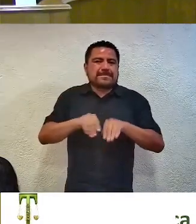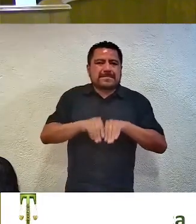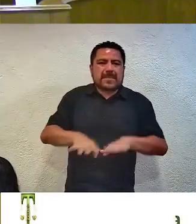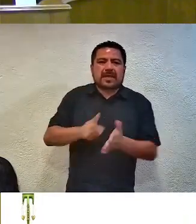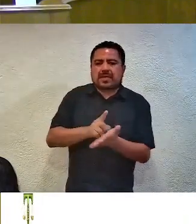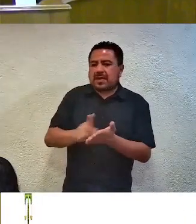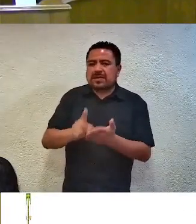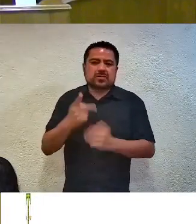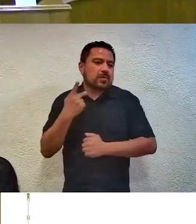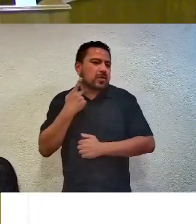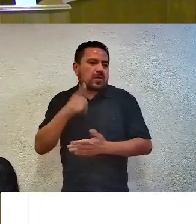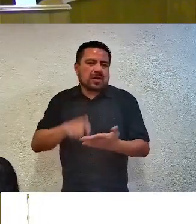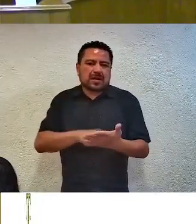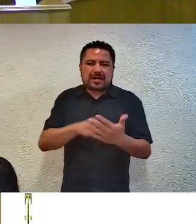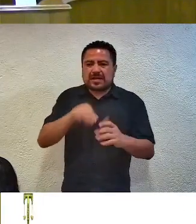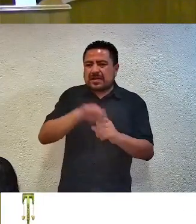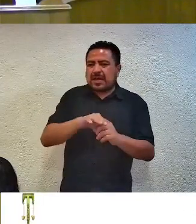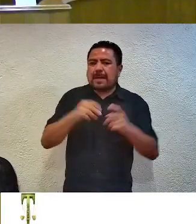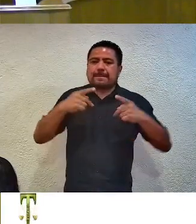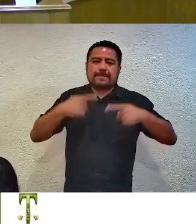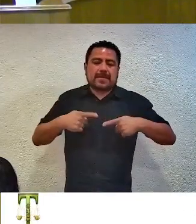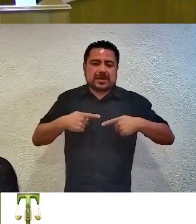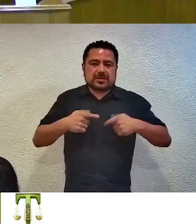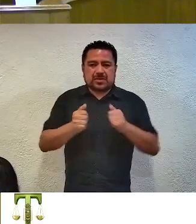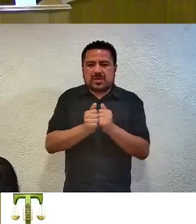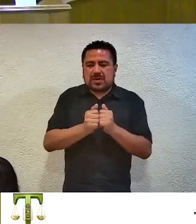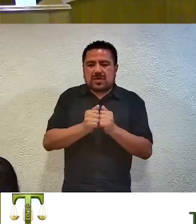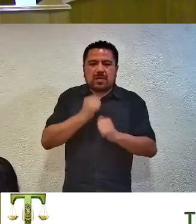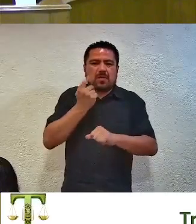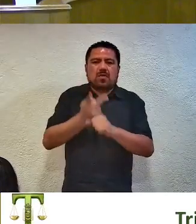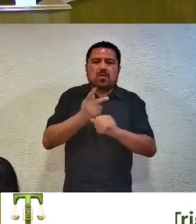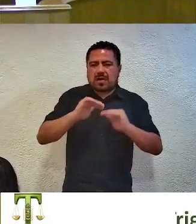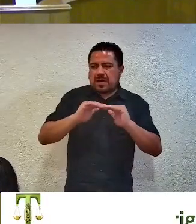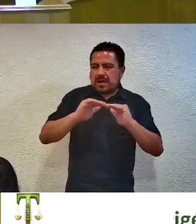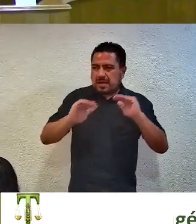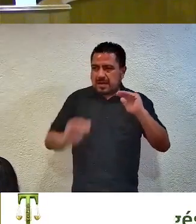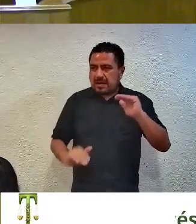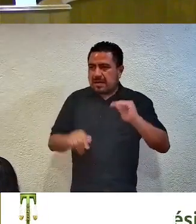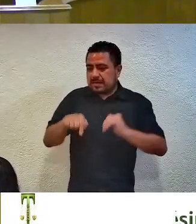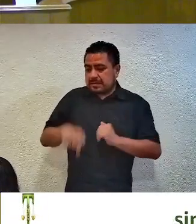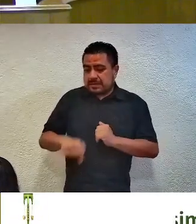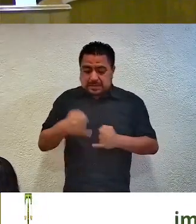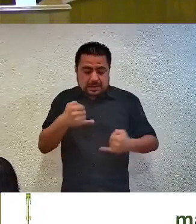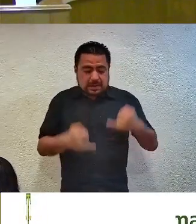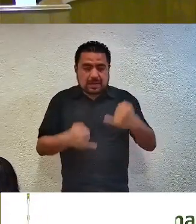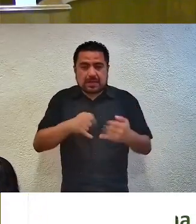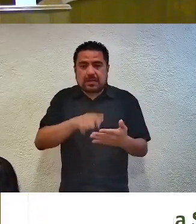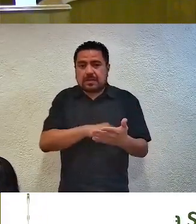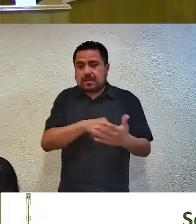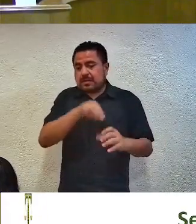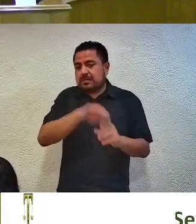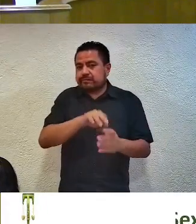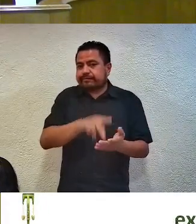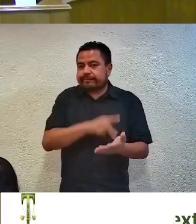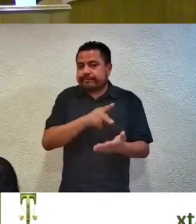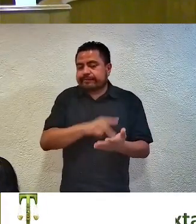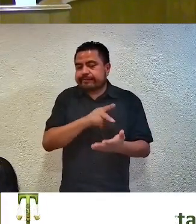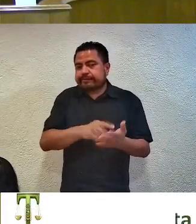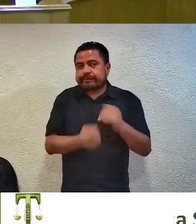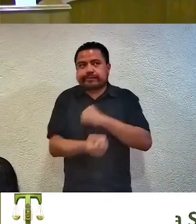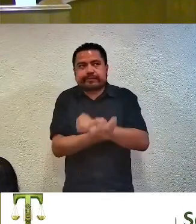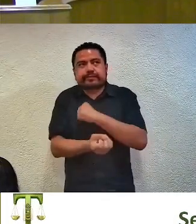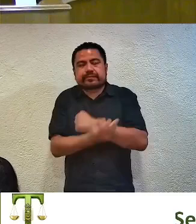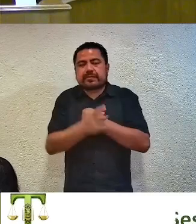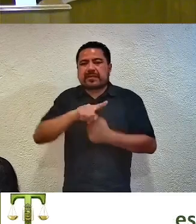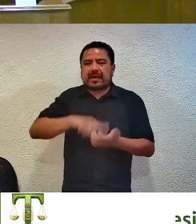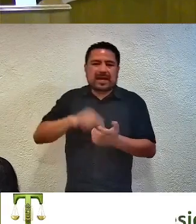derechos político-electorales de las personas en situación de vulnerabilidad que este Tribunal Electoral ha asumido en varios asuntos que involucraron a